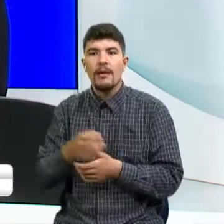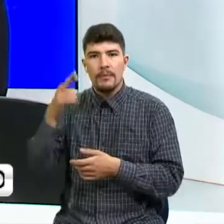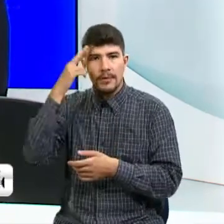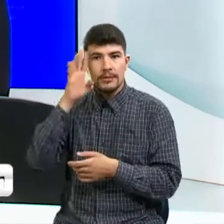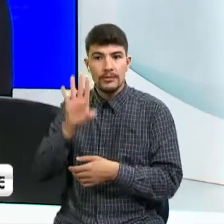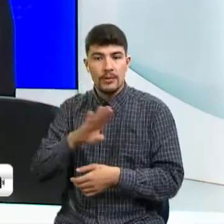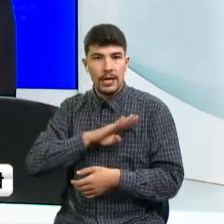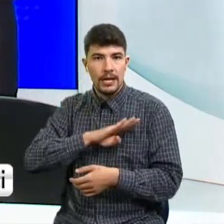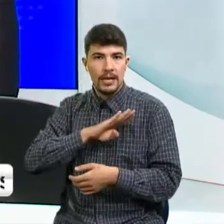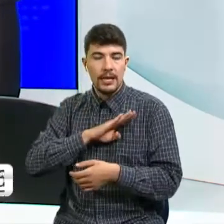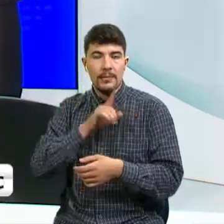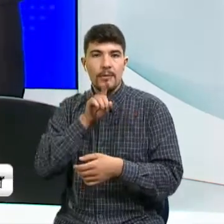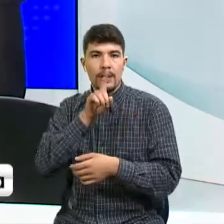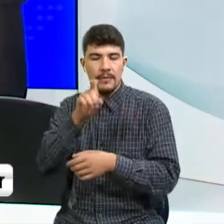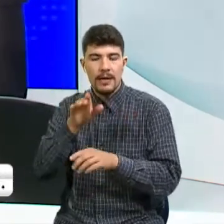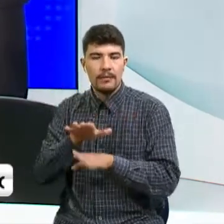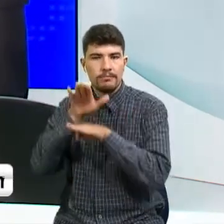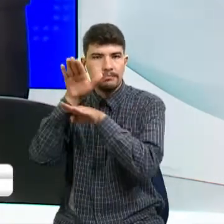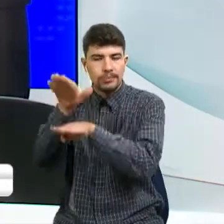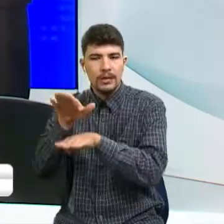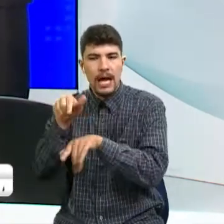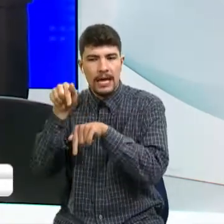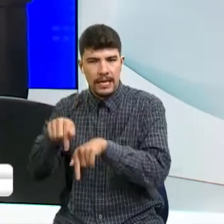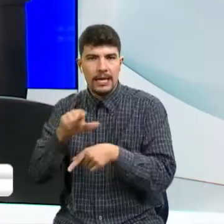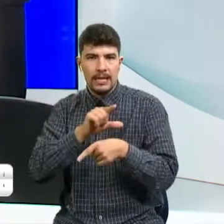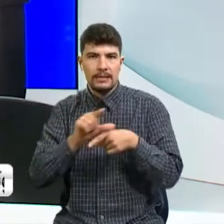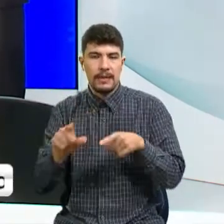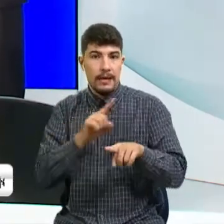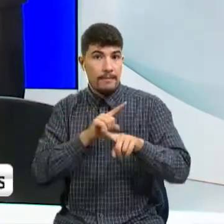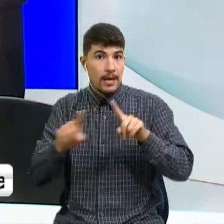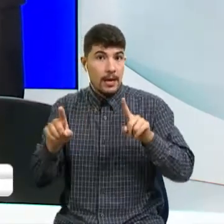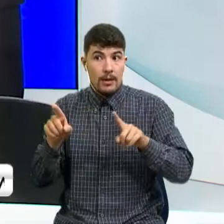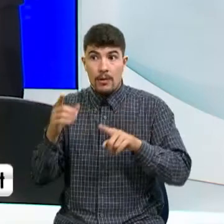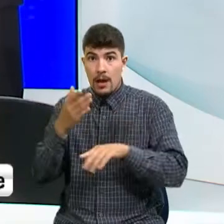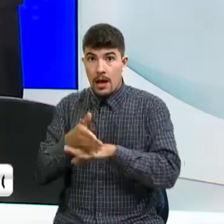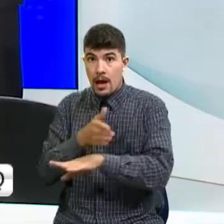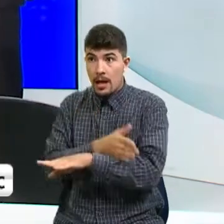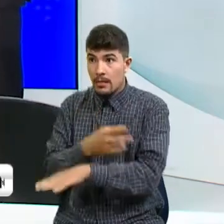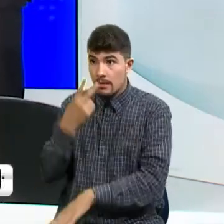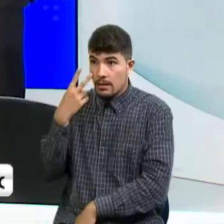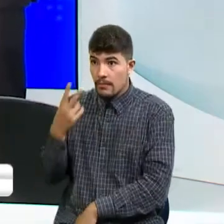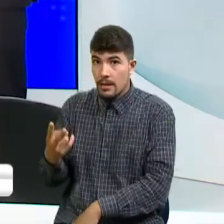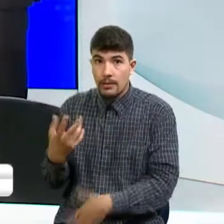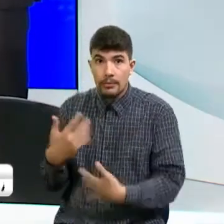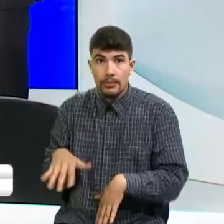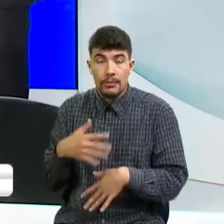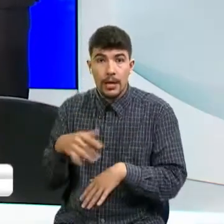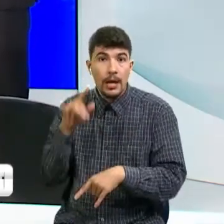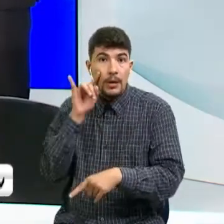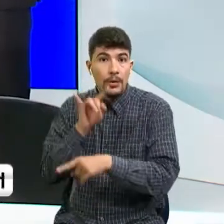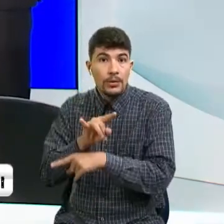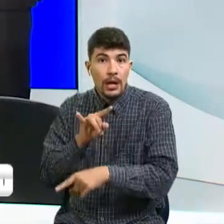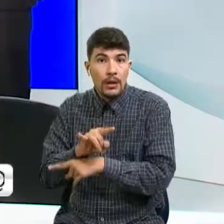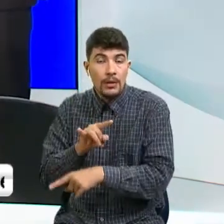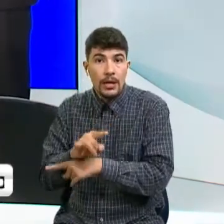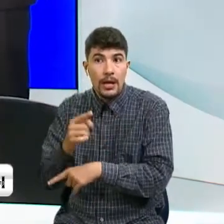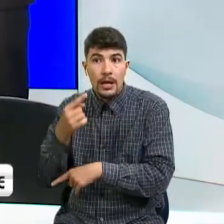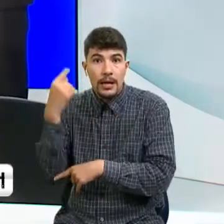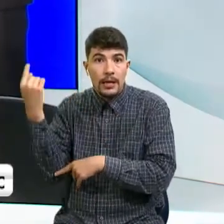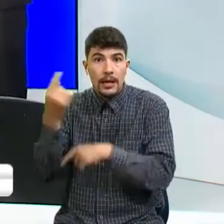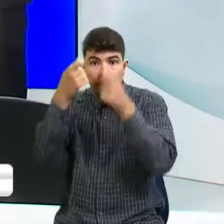la alcaldía de bucaramanga esta semana sin embargo con la nota que acabamos de ver aún la contraloría no ha certificado